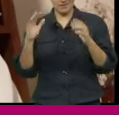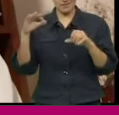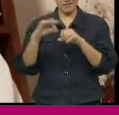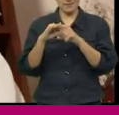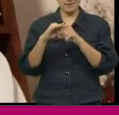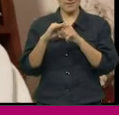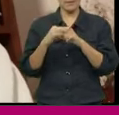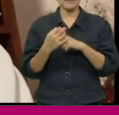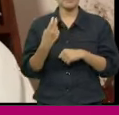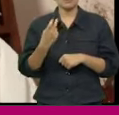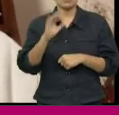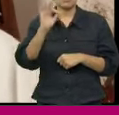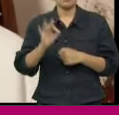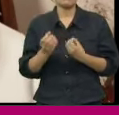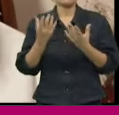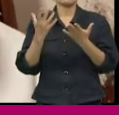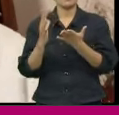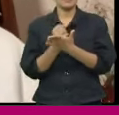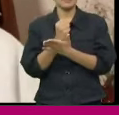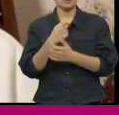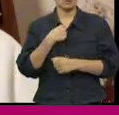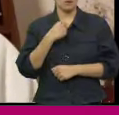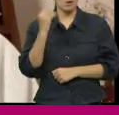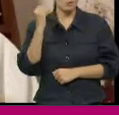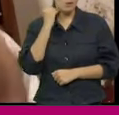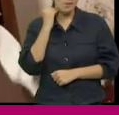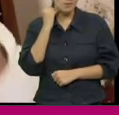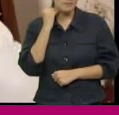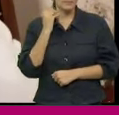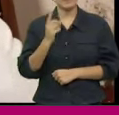soy abogado, no sé si